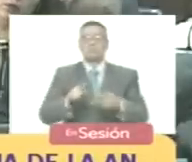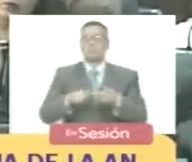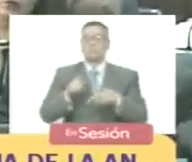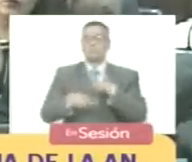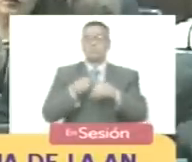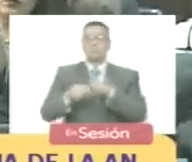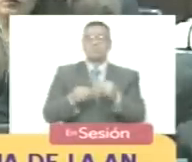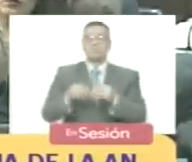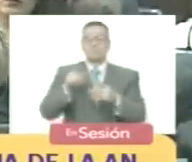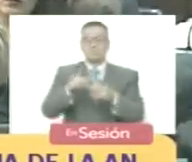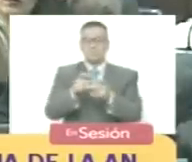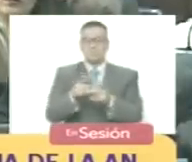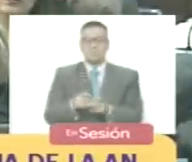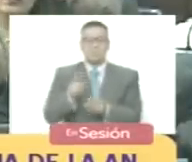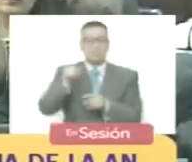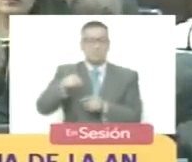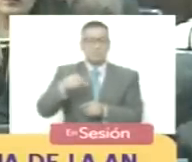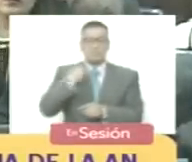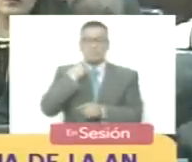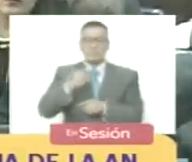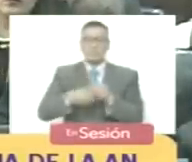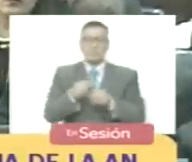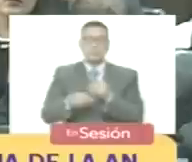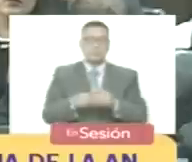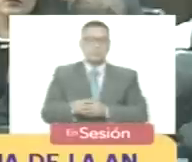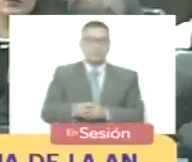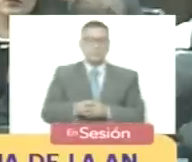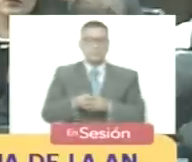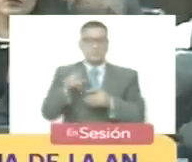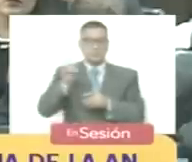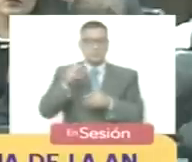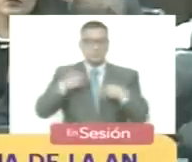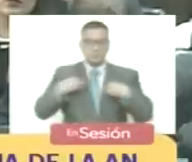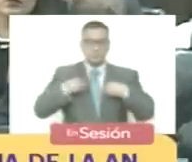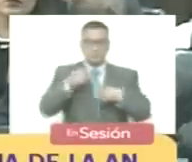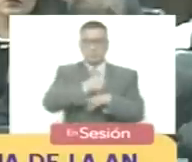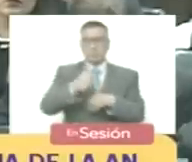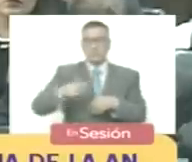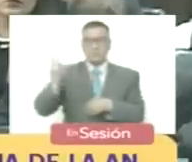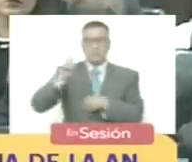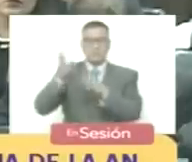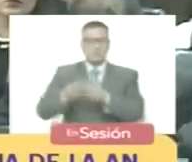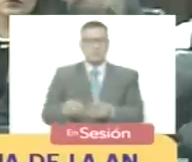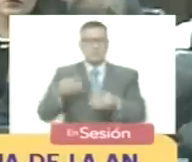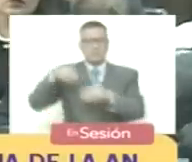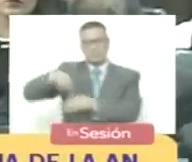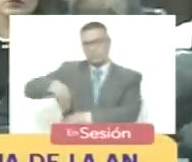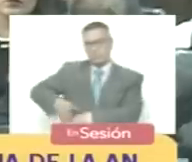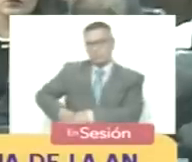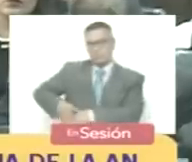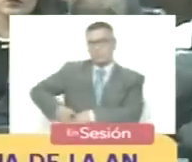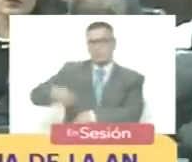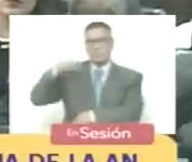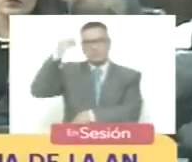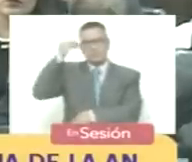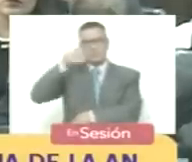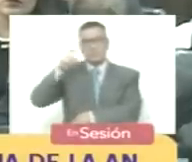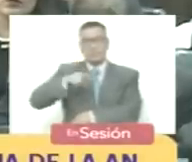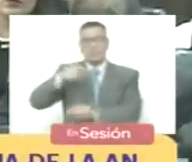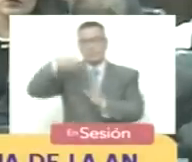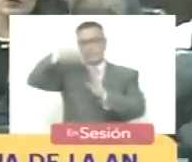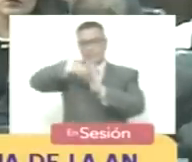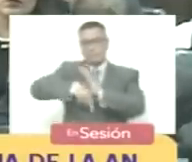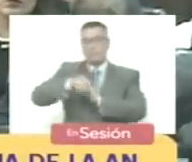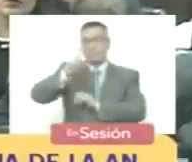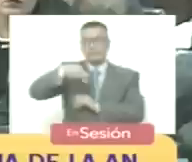sujeto al impuesto. Y así es, y así lo están viviendo los venezolanos, cada uno de ellos en su bolsillo. Creemos que es necesario profundizar